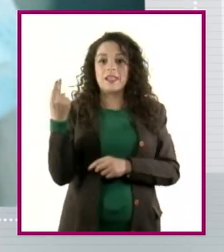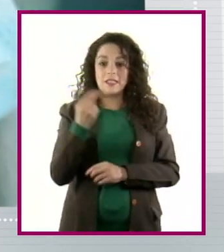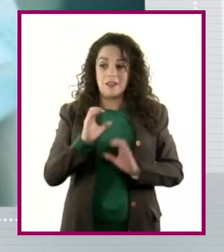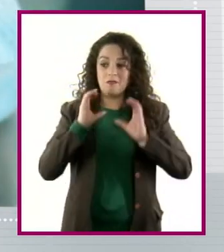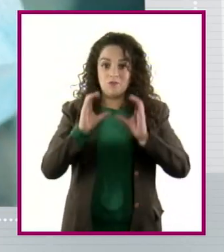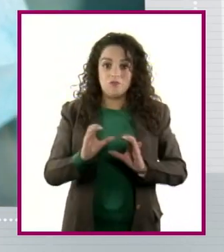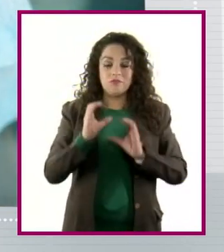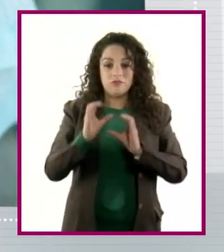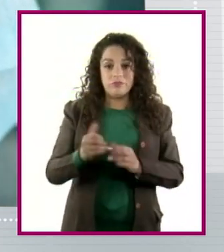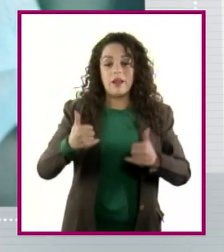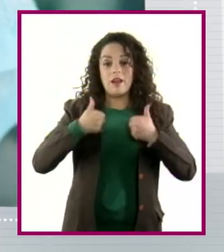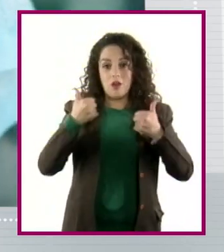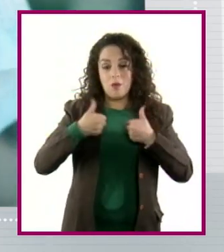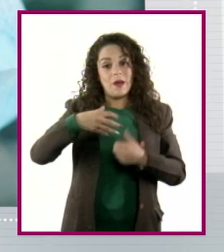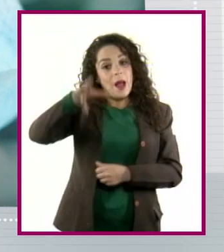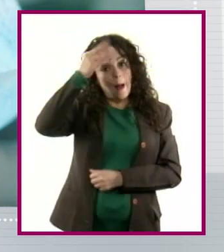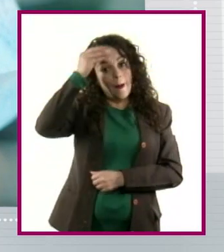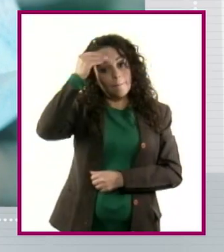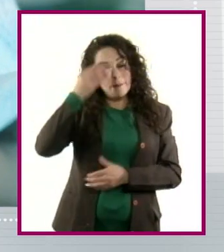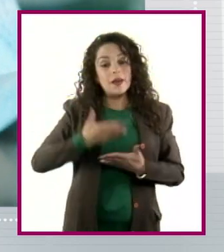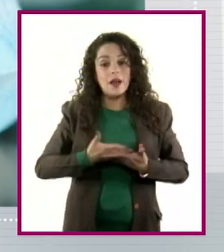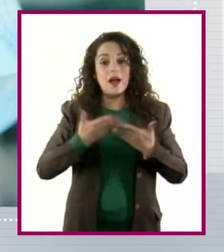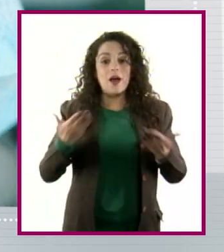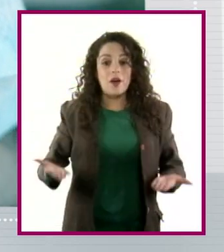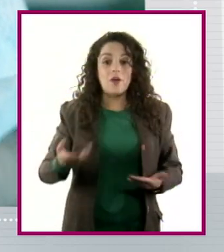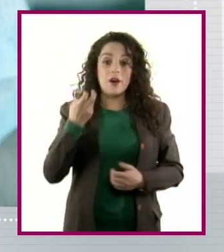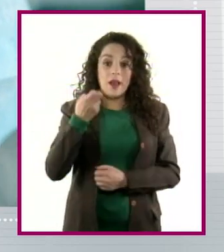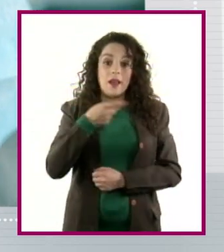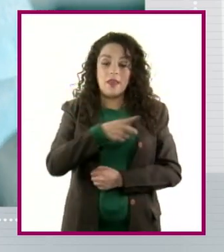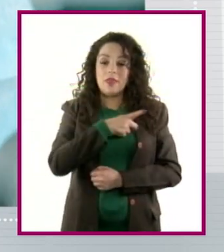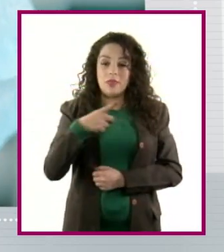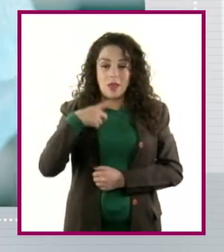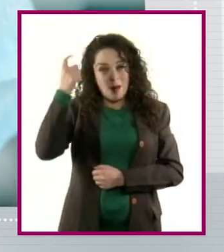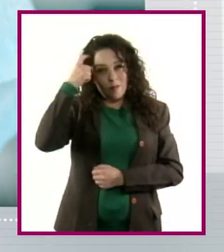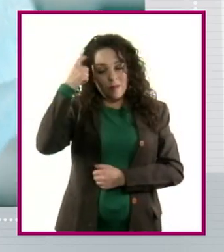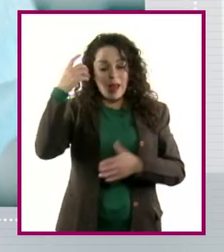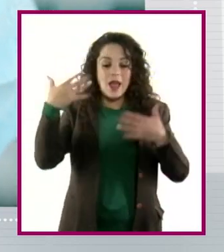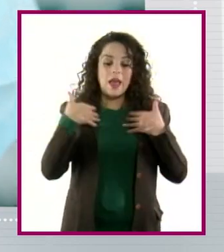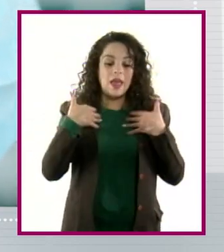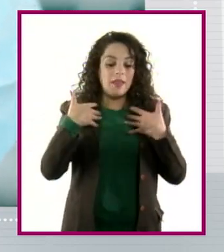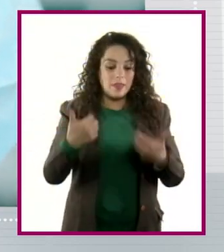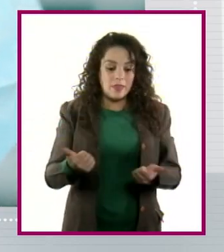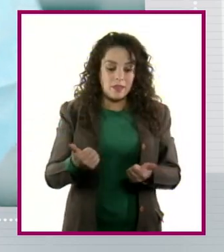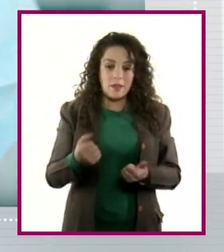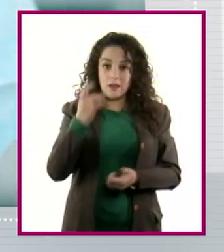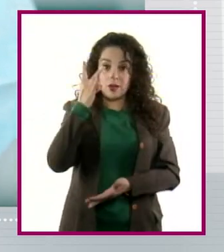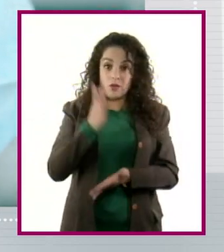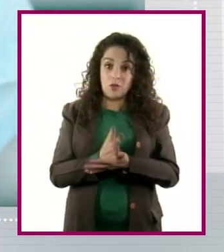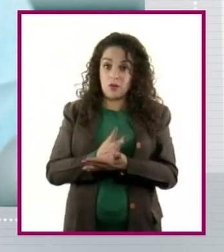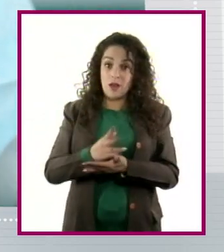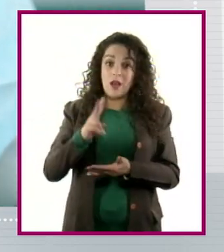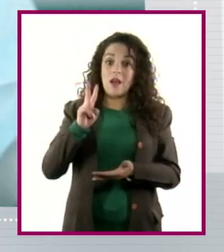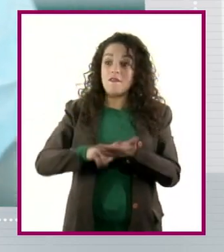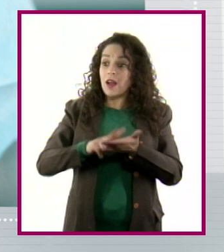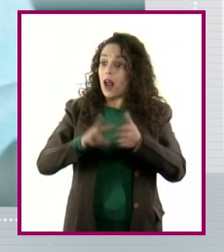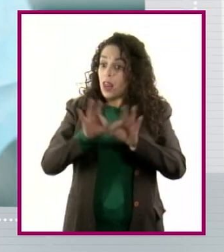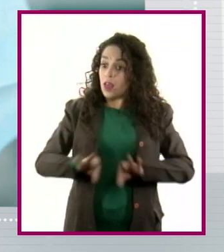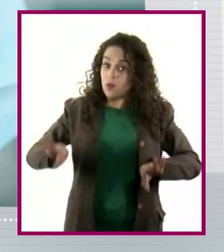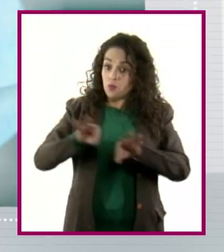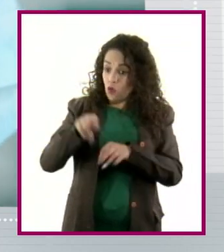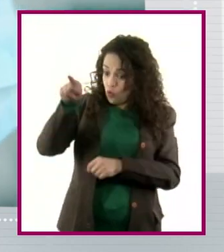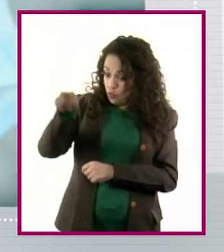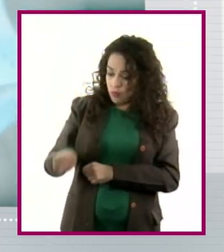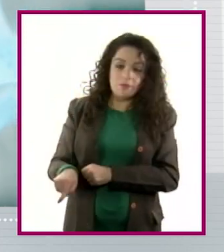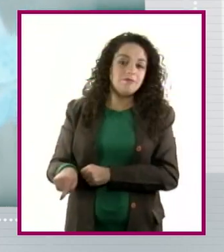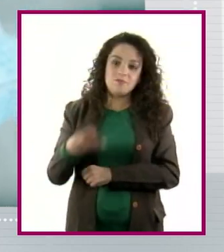la juventud o los jóvenes ahora, pues ser conscientes, ¿no? De que no solo son ellos, sino que somos varios